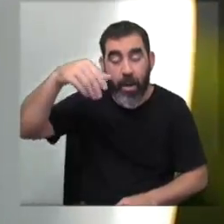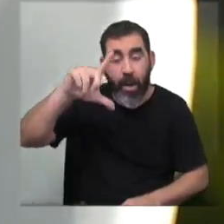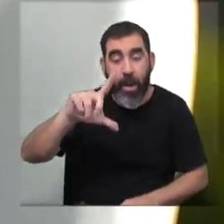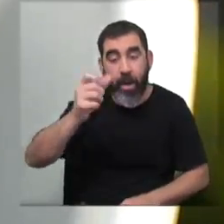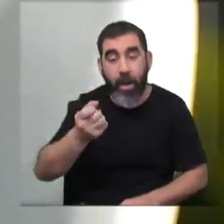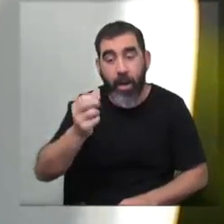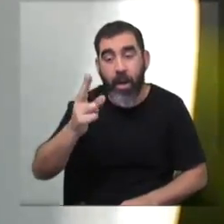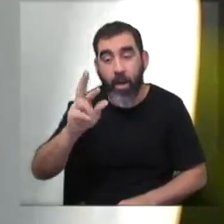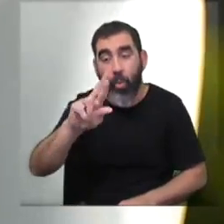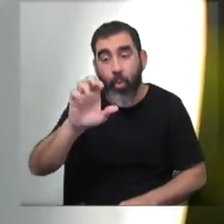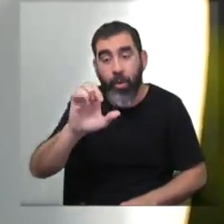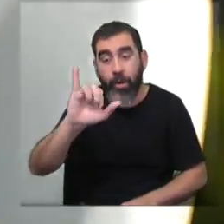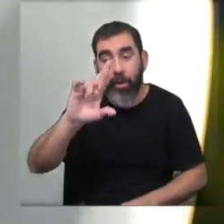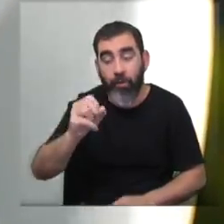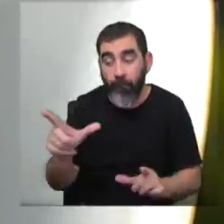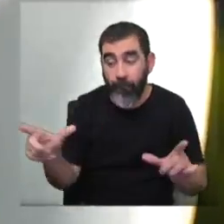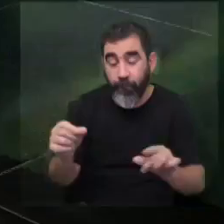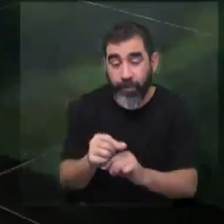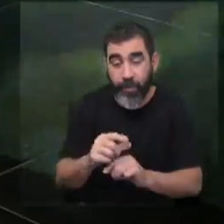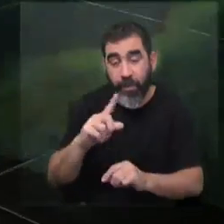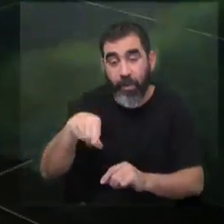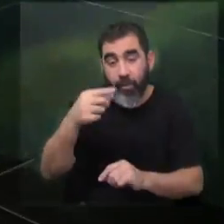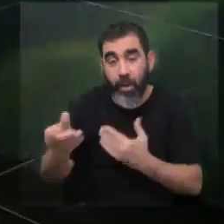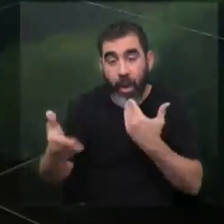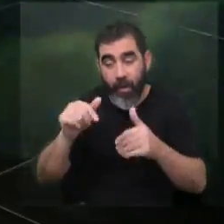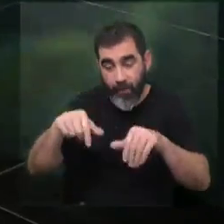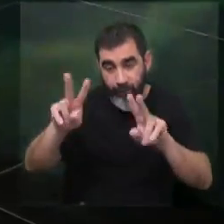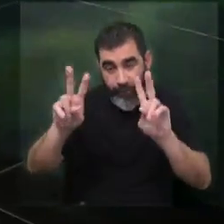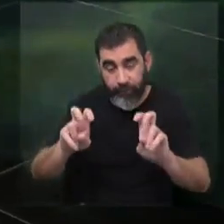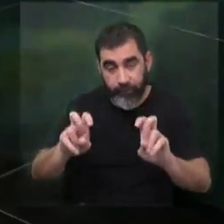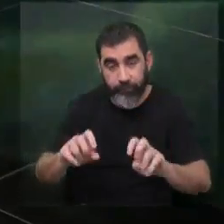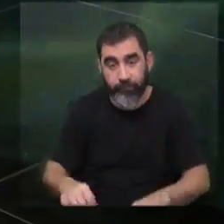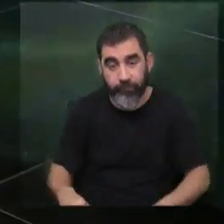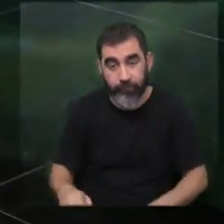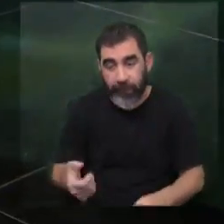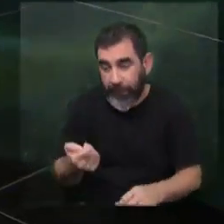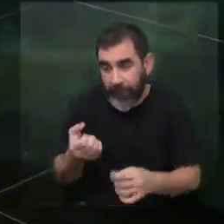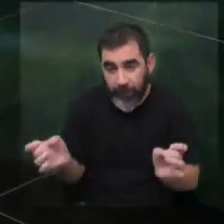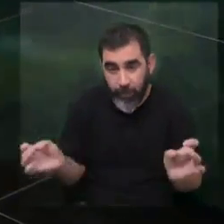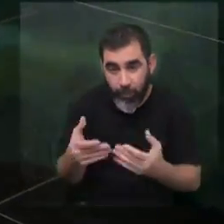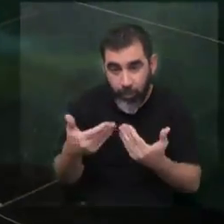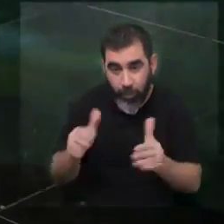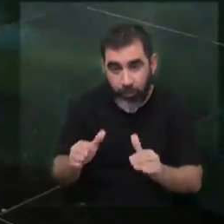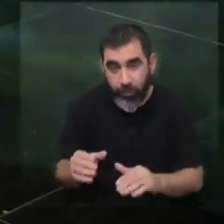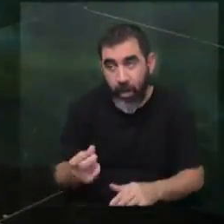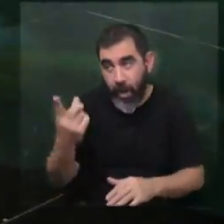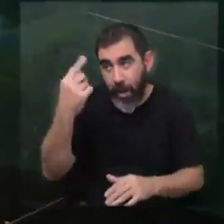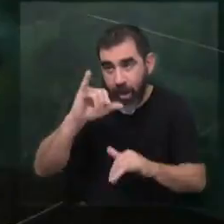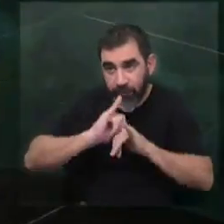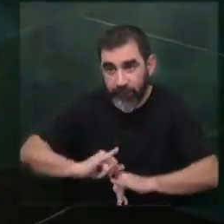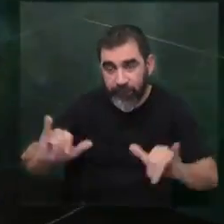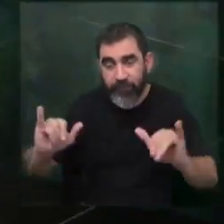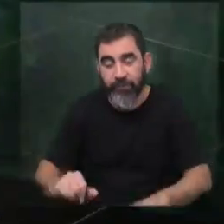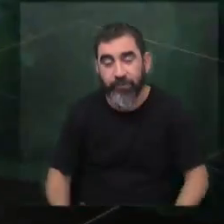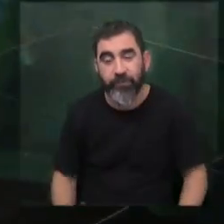aprovecho para decir, terminamos acá y después vendremos a hablar de esto. Dale. Pero esto está tibio, recién salió de frente. Este libro. Ayer. La semana pasada.